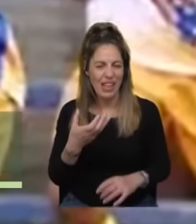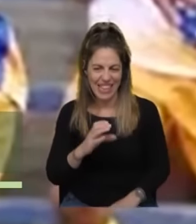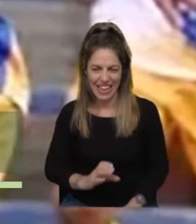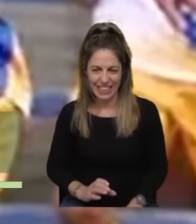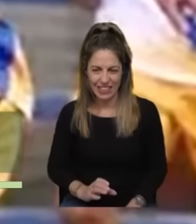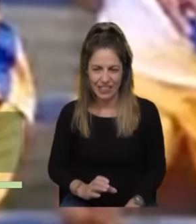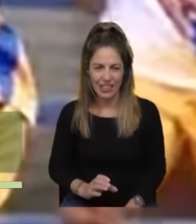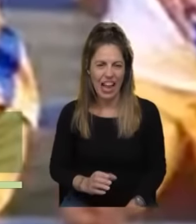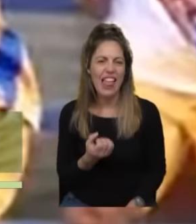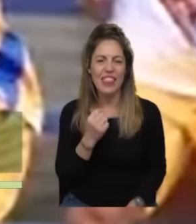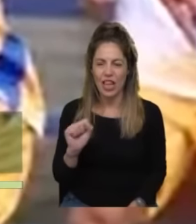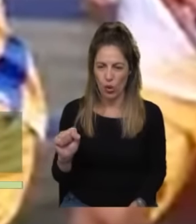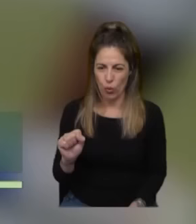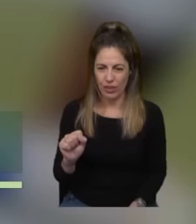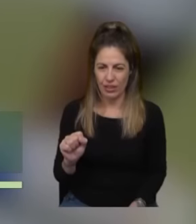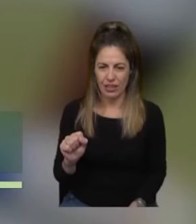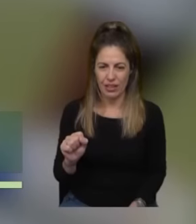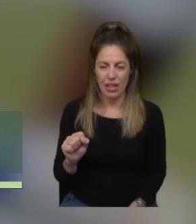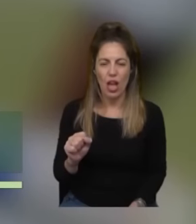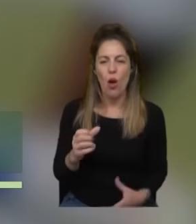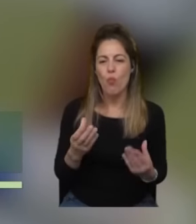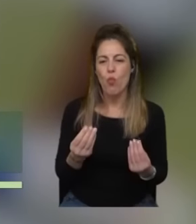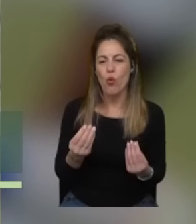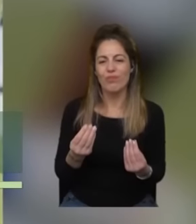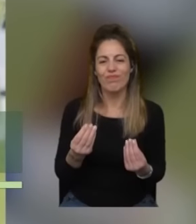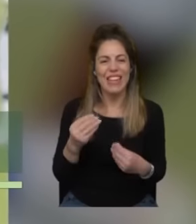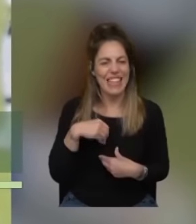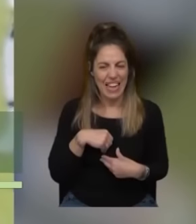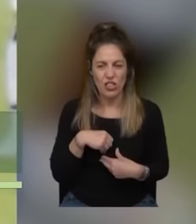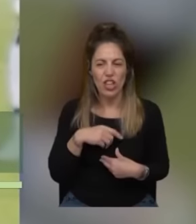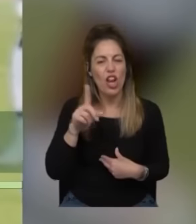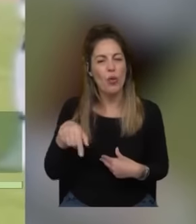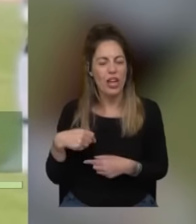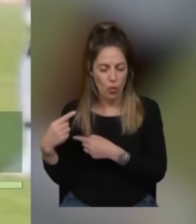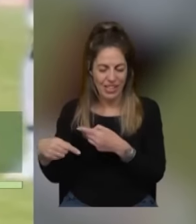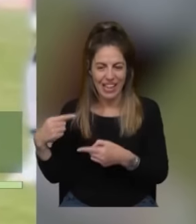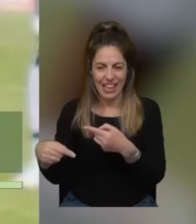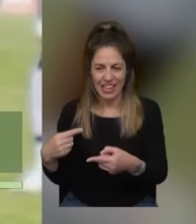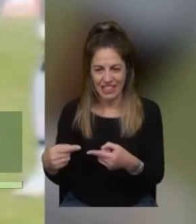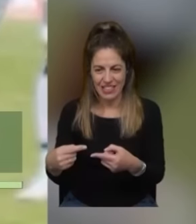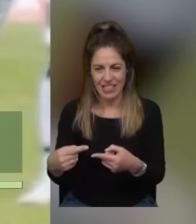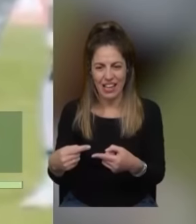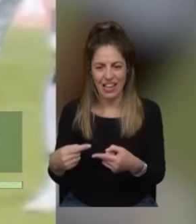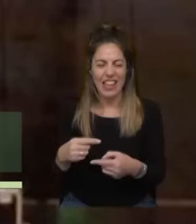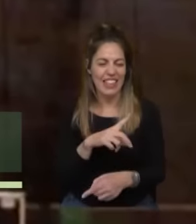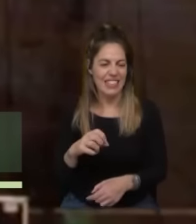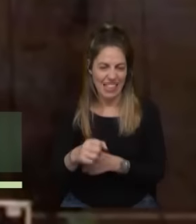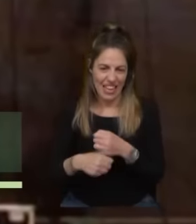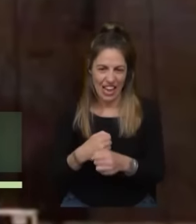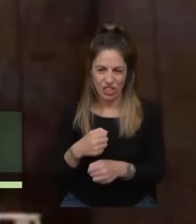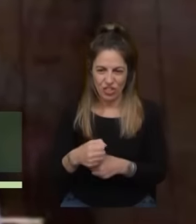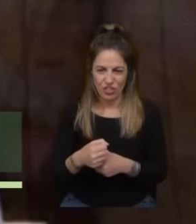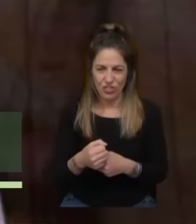de delincuente que está muy internalizado y nos viene de nuestra herencia lombrosiana de 100 años, ¿no?